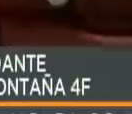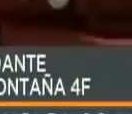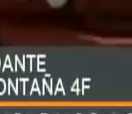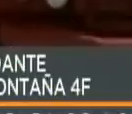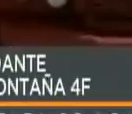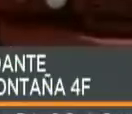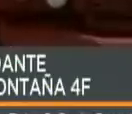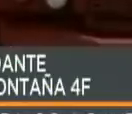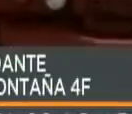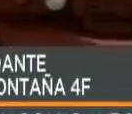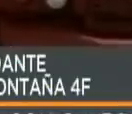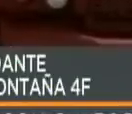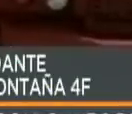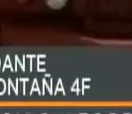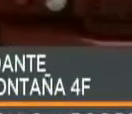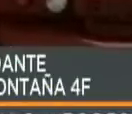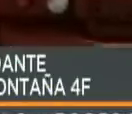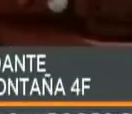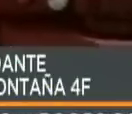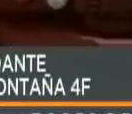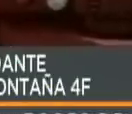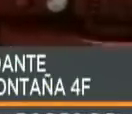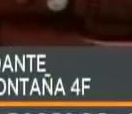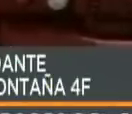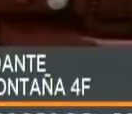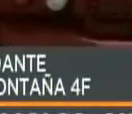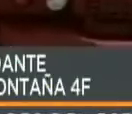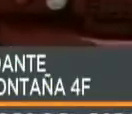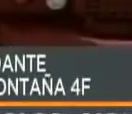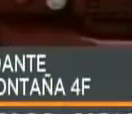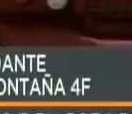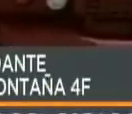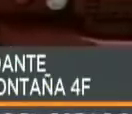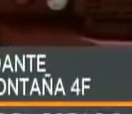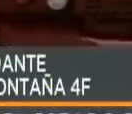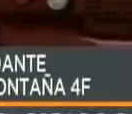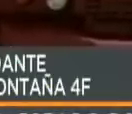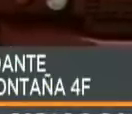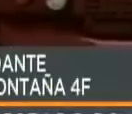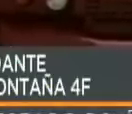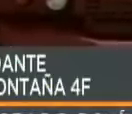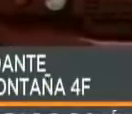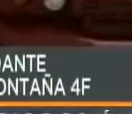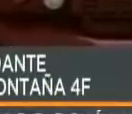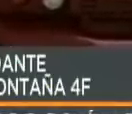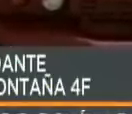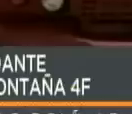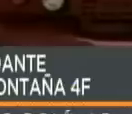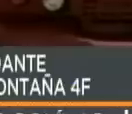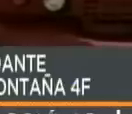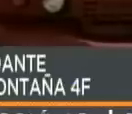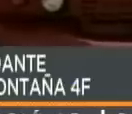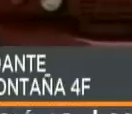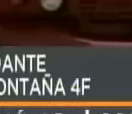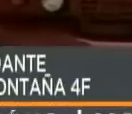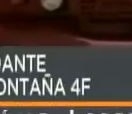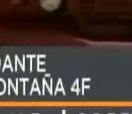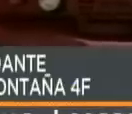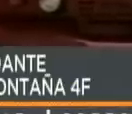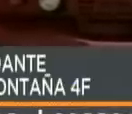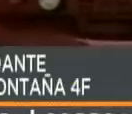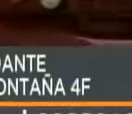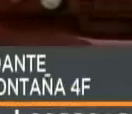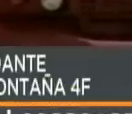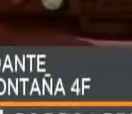Eterno Hugo Chávez hasta el cuartel 4F, el cuartel de la montaña. Serán 12 kilómetros de